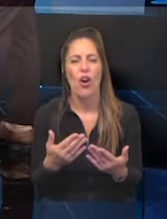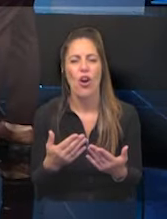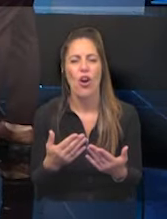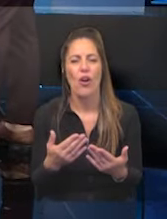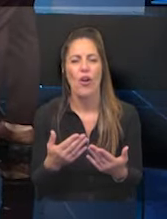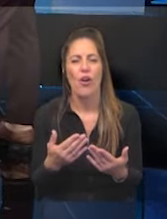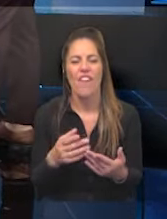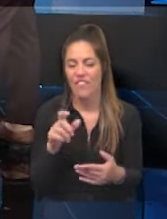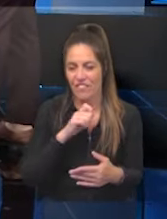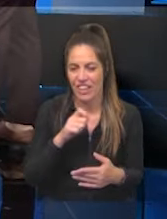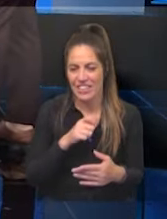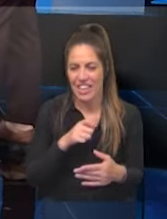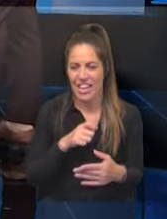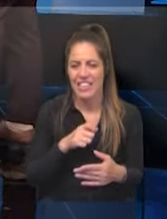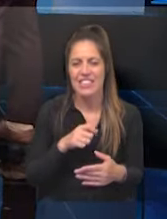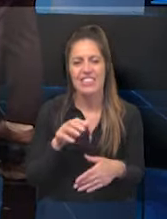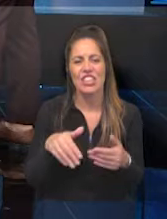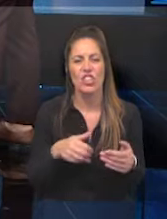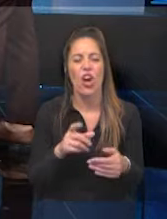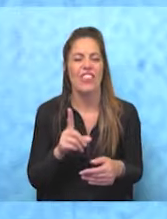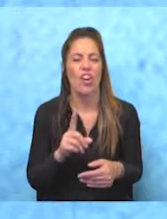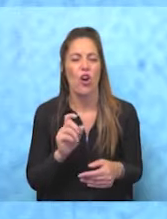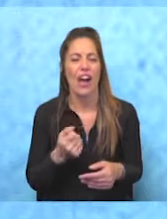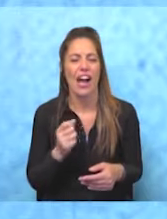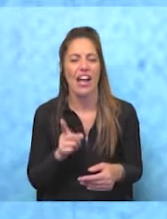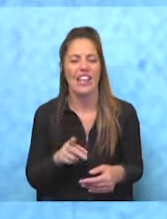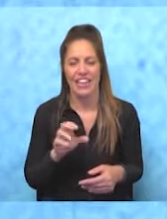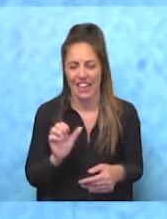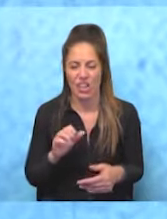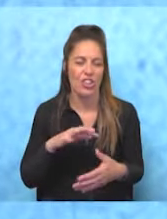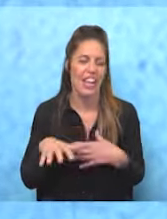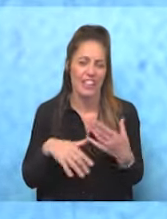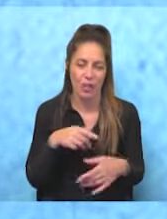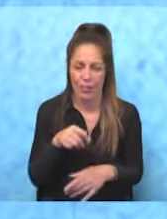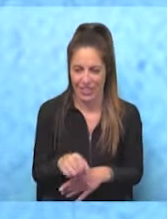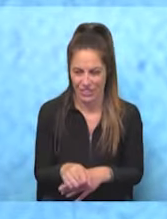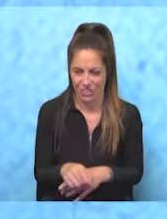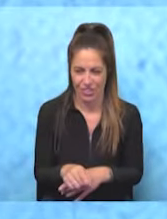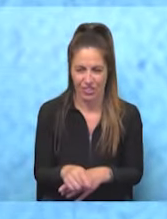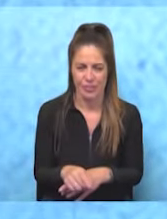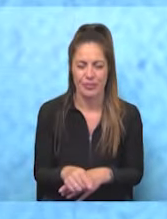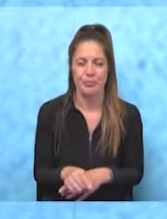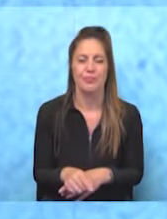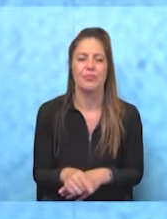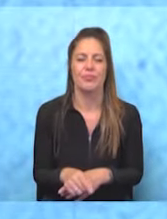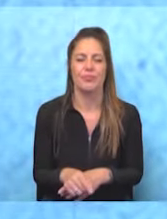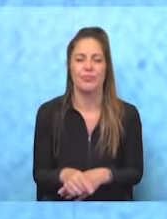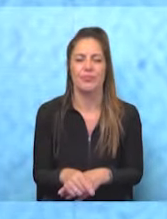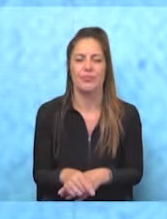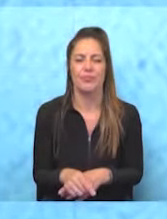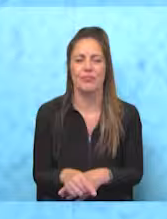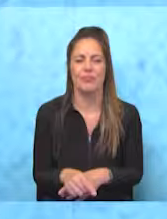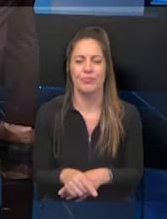Todo bien No no hablo más nos están entreverando para eso Wilmar eh Para